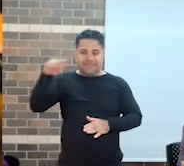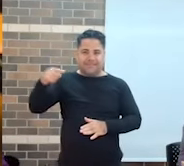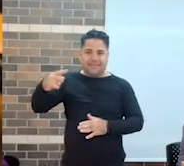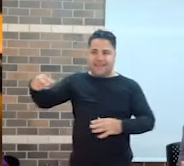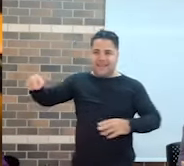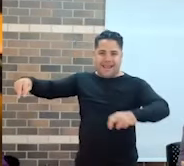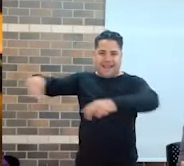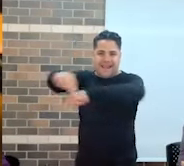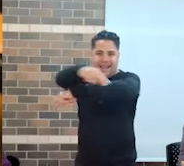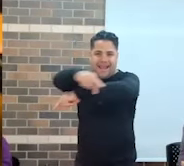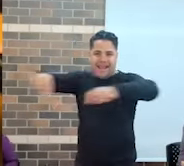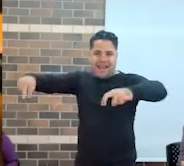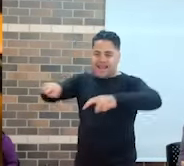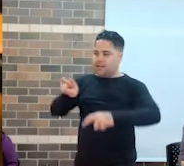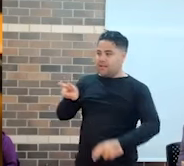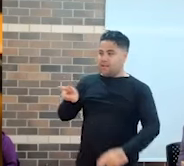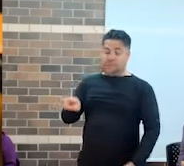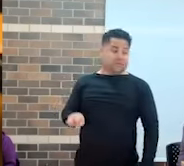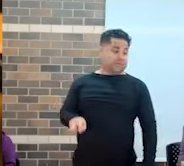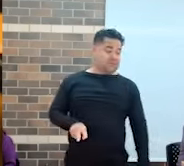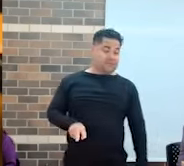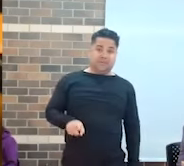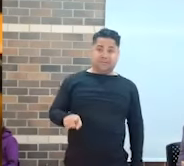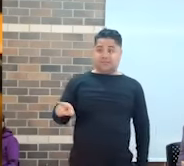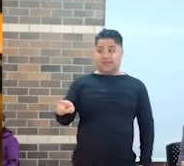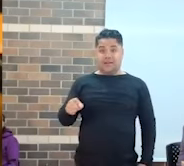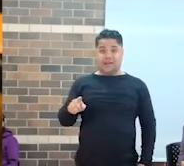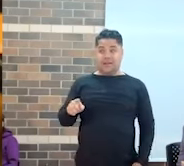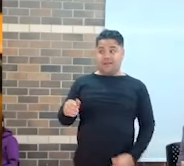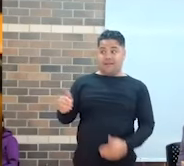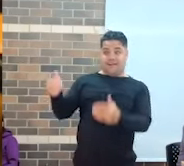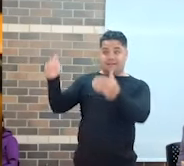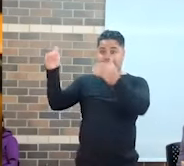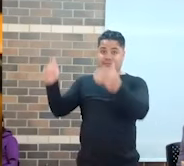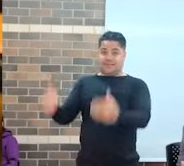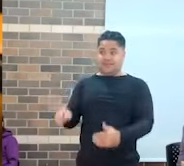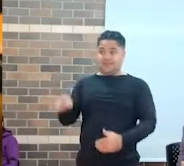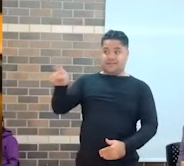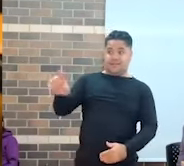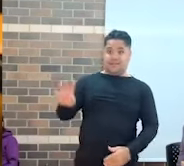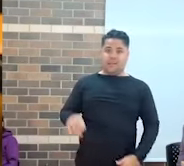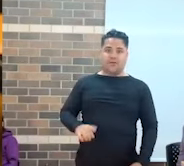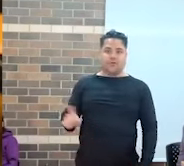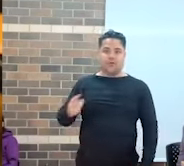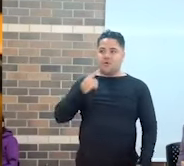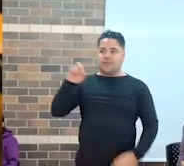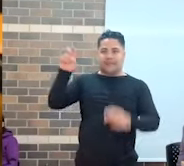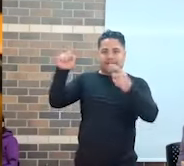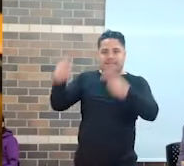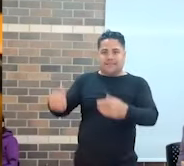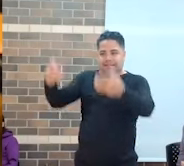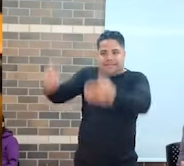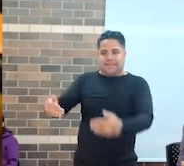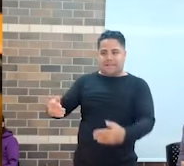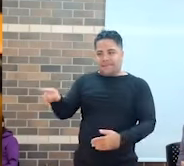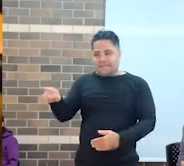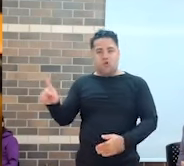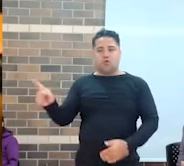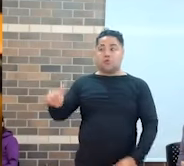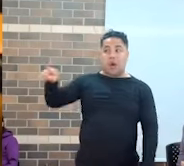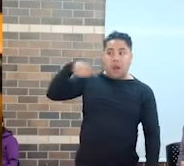nos etiquetan, no dicen la persona con discapacidad intelectual, no dicen loco de la cuadra o el bobo del